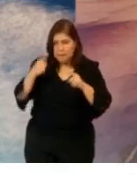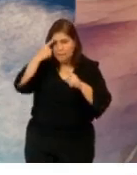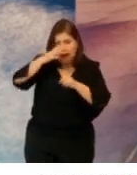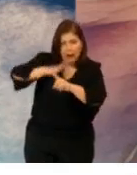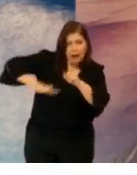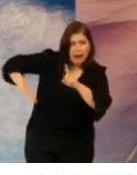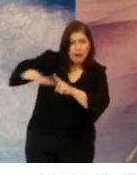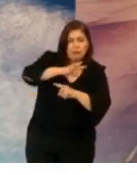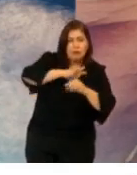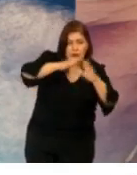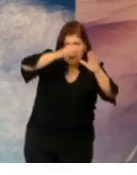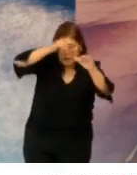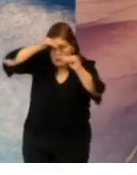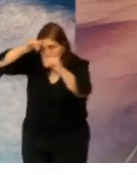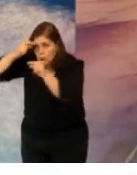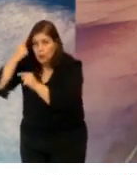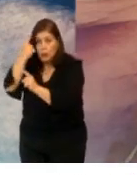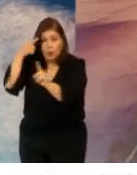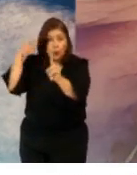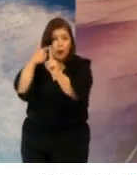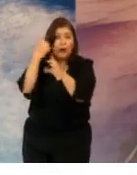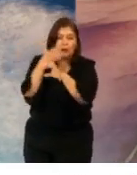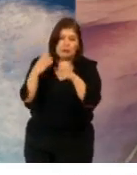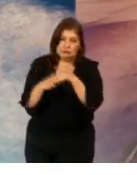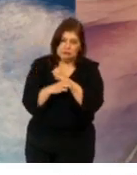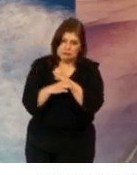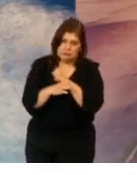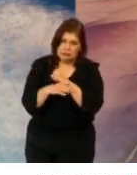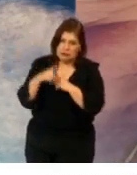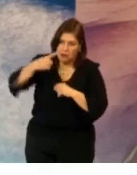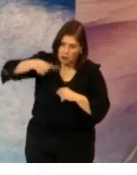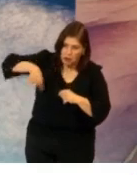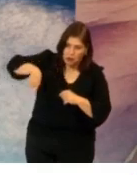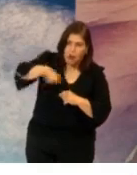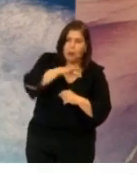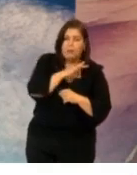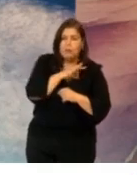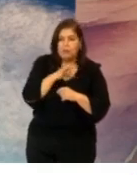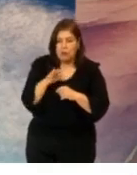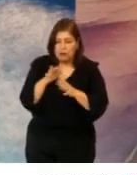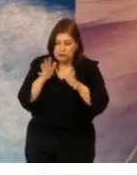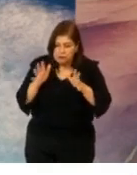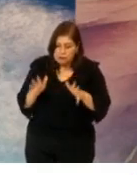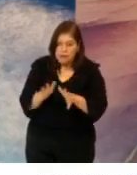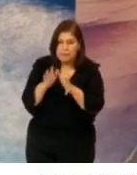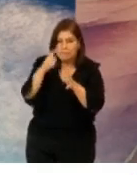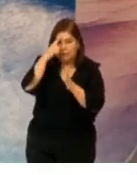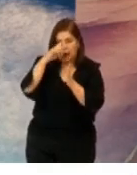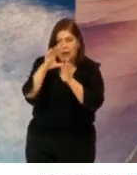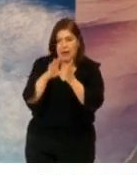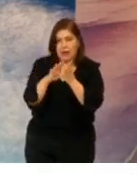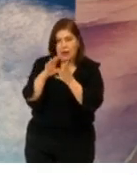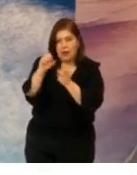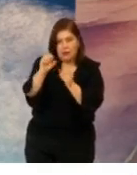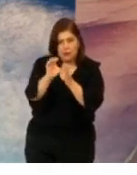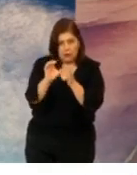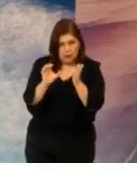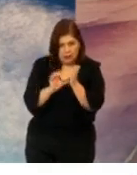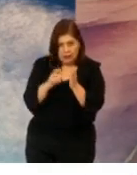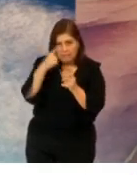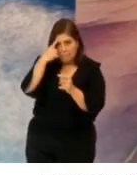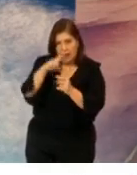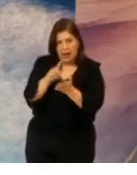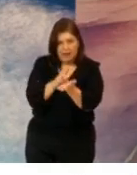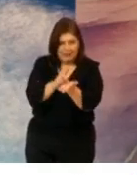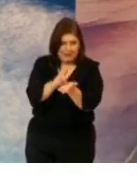de acuerdo en una cosa. Vamos a construir, por lo menos a formular una constitución de Estado social de